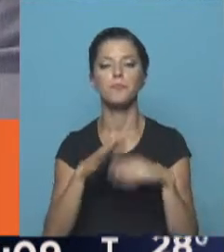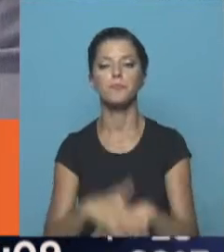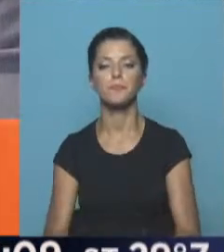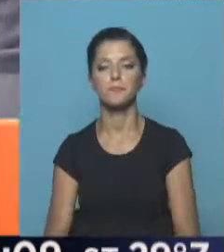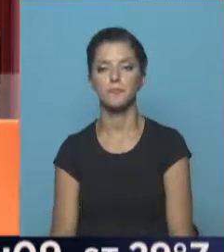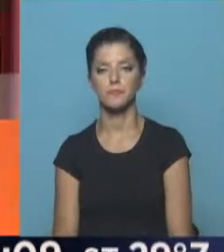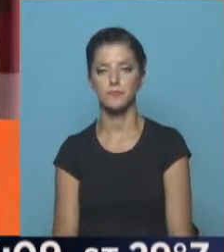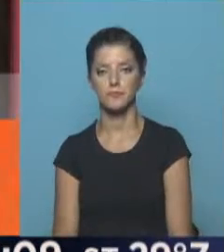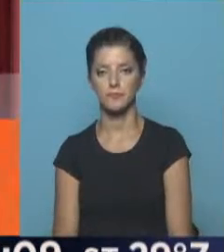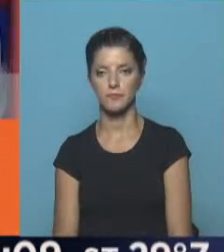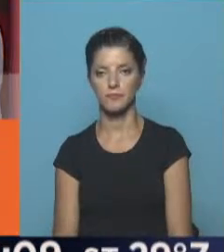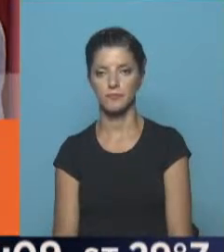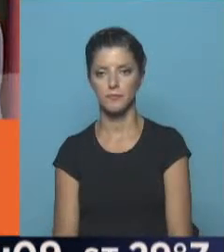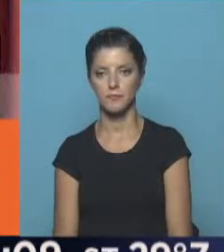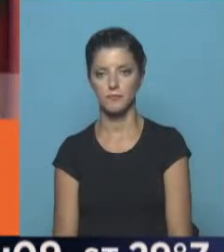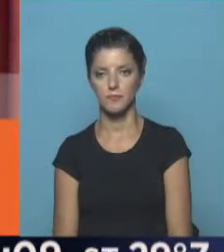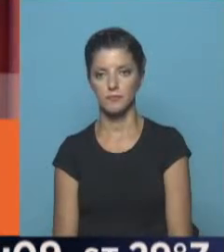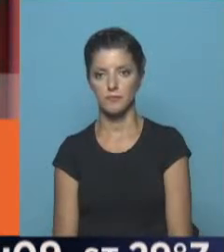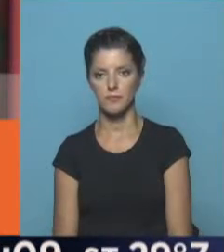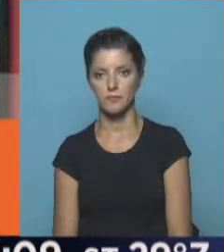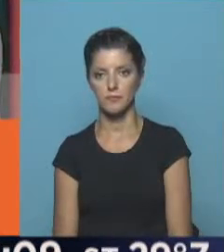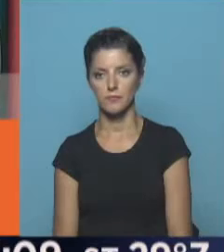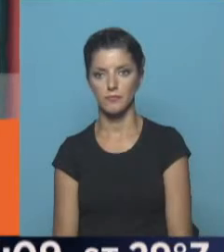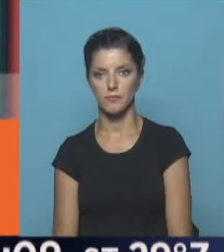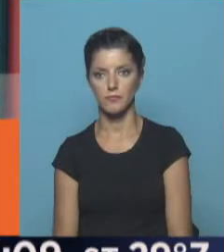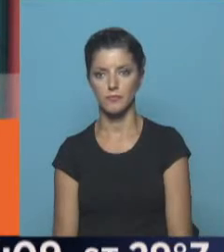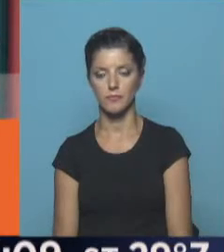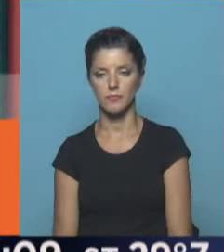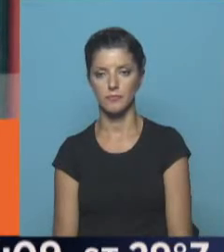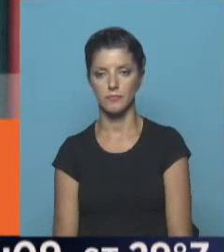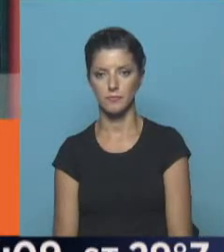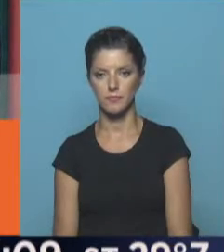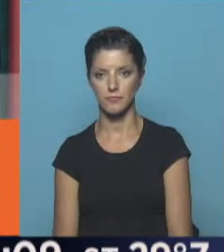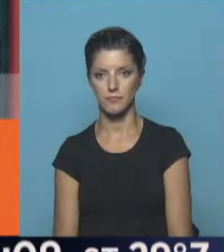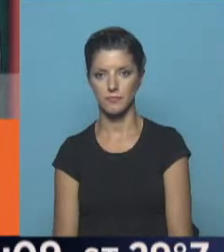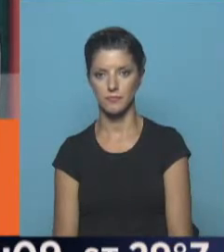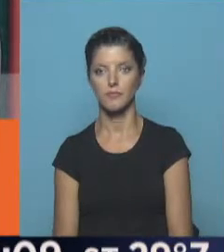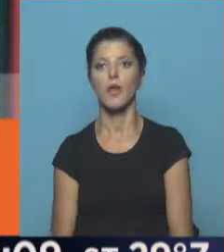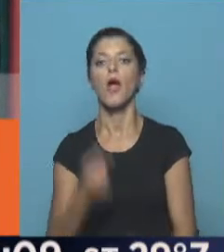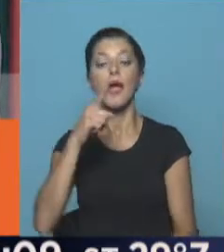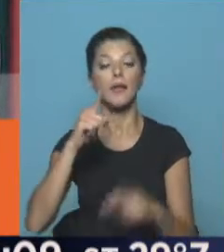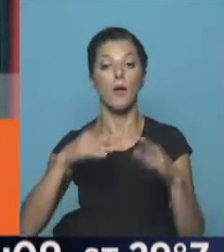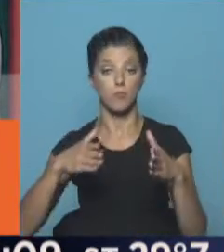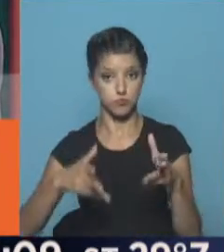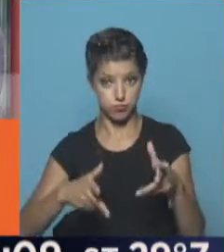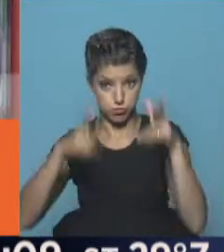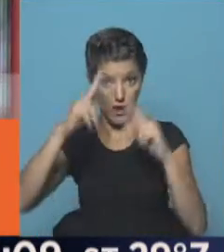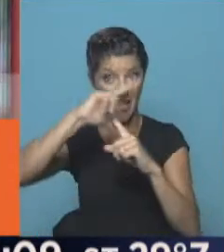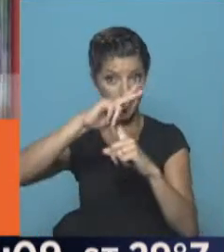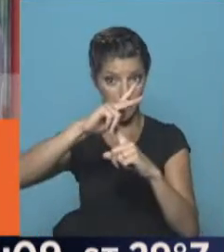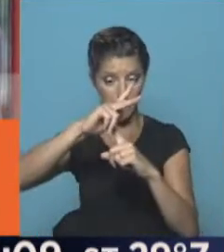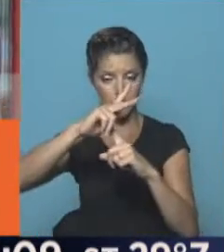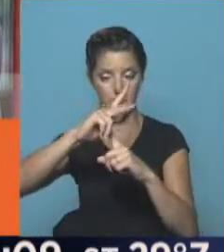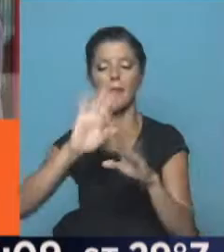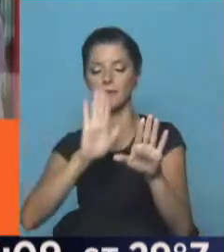también vinculado esto en una antena una antena de radio en ese todos son